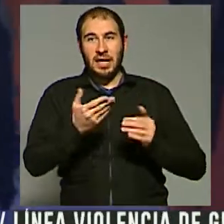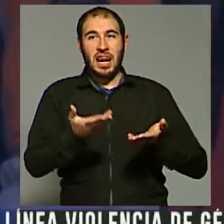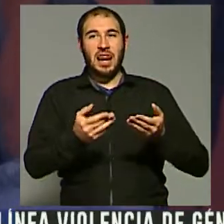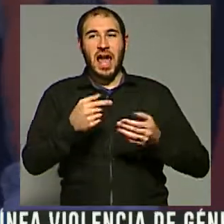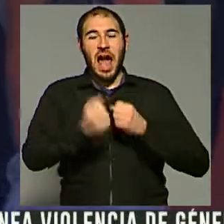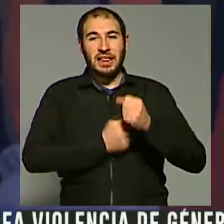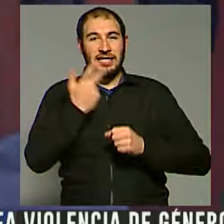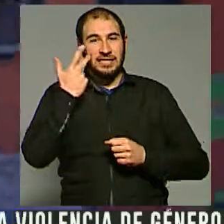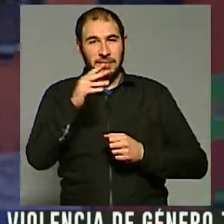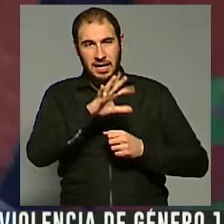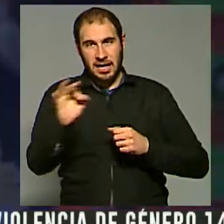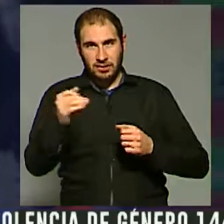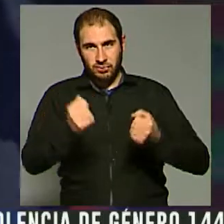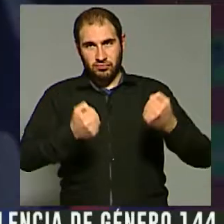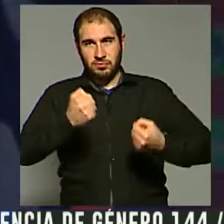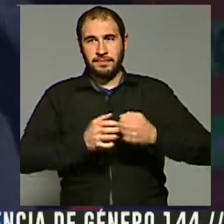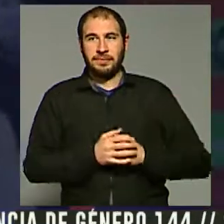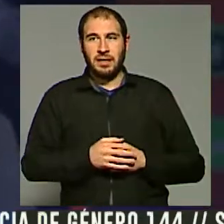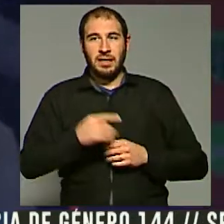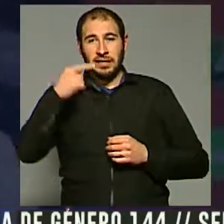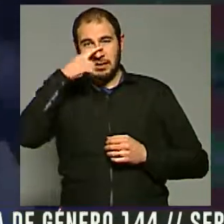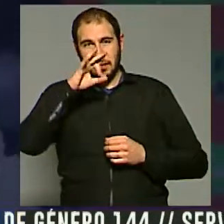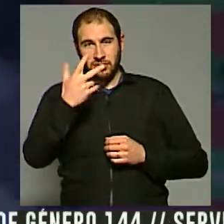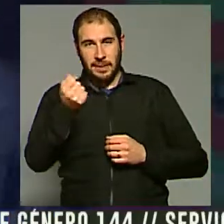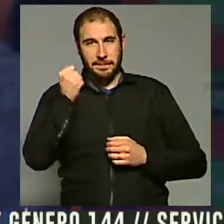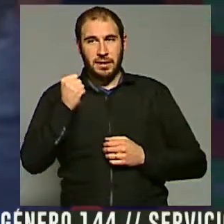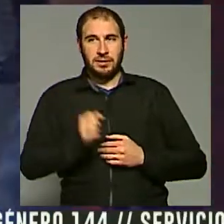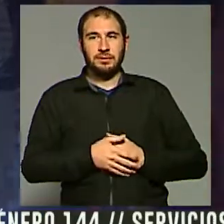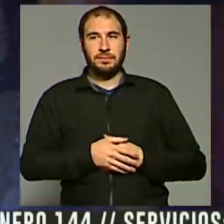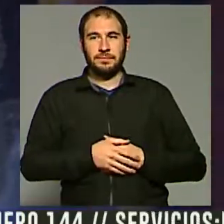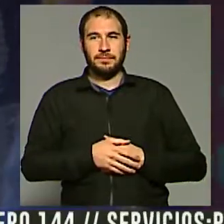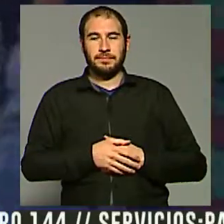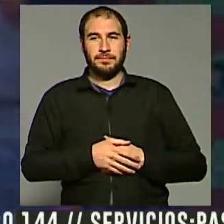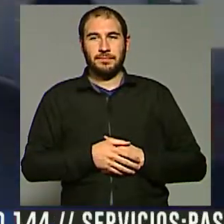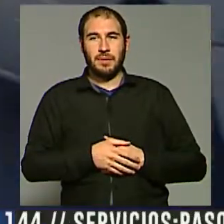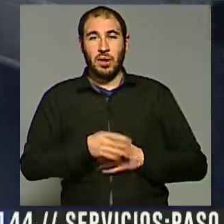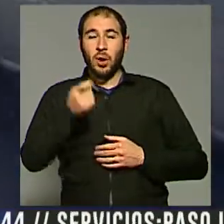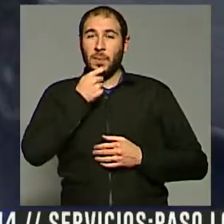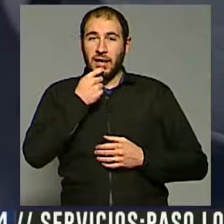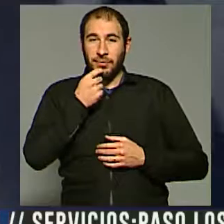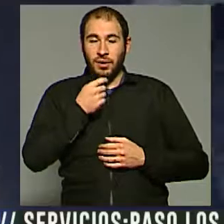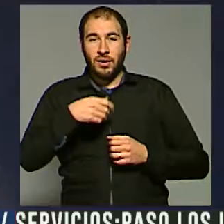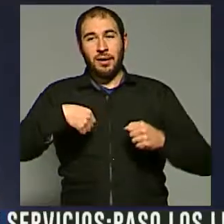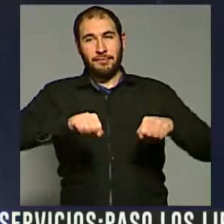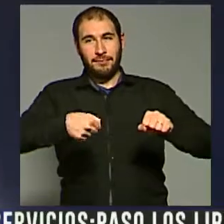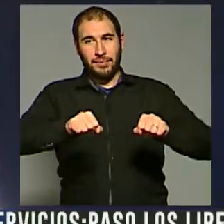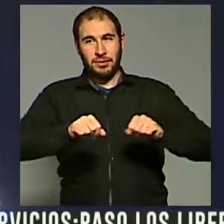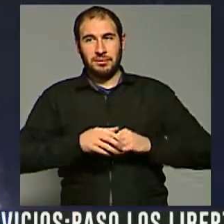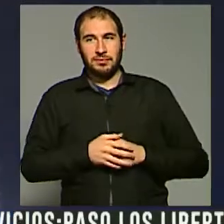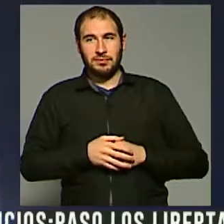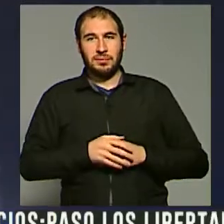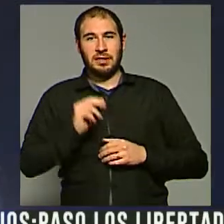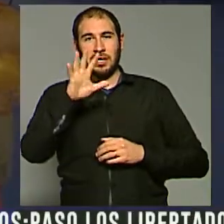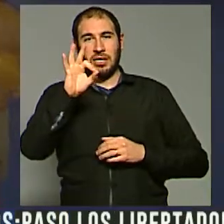livianos, hablábamos de menos de 3.500 kilogramos, 703 pesos sería. Por ejemplo, el caso de los ciclomotores y las